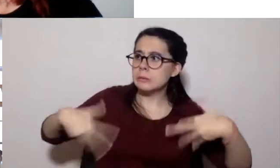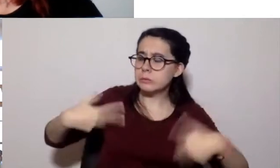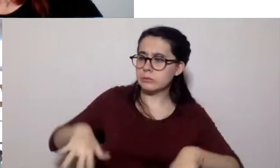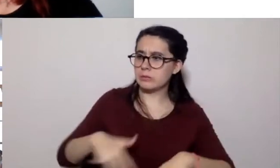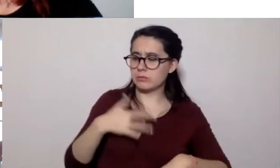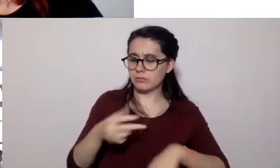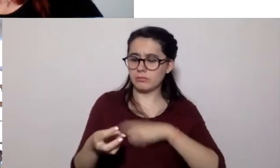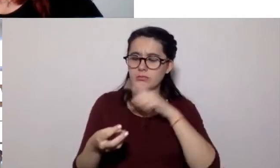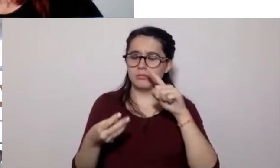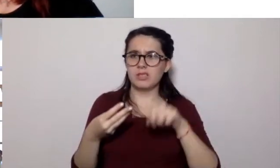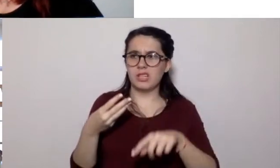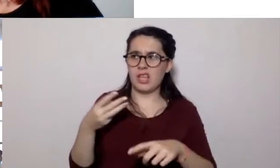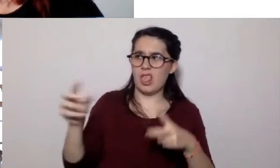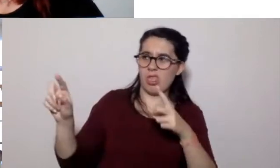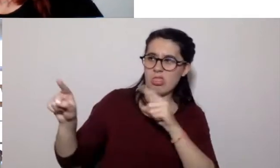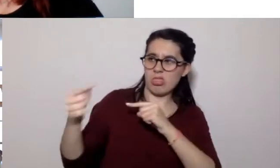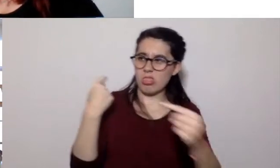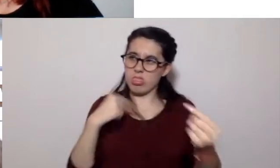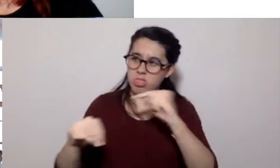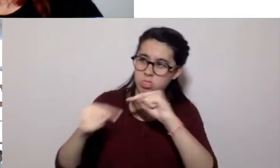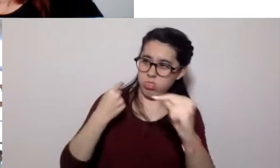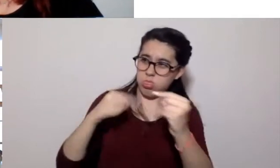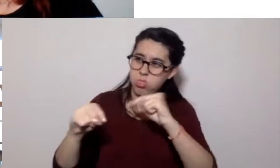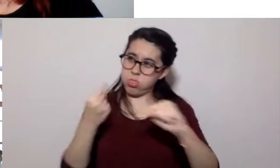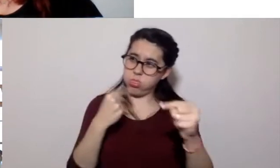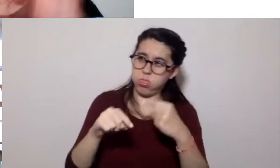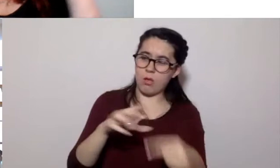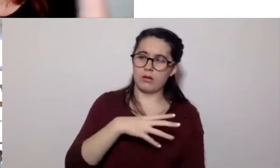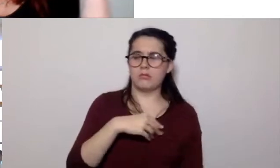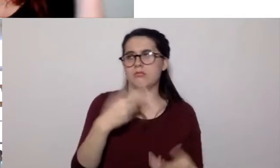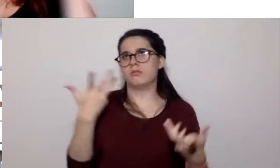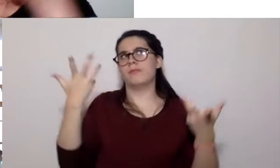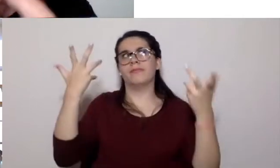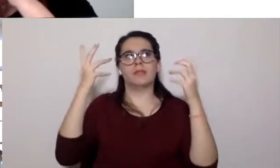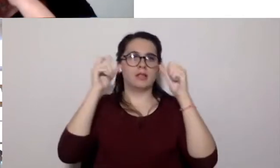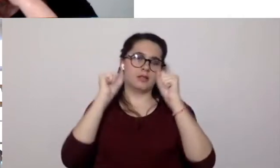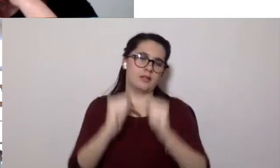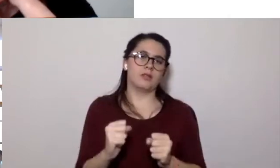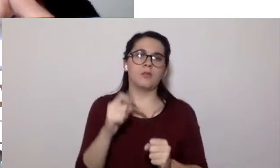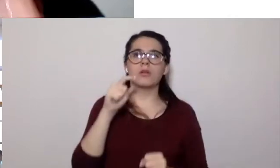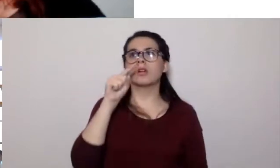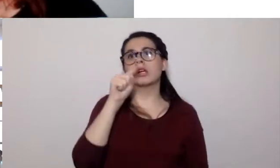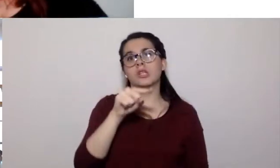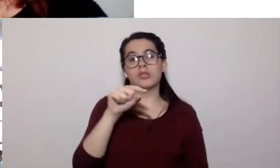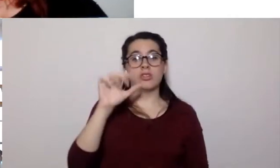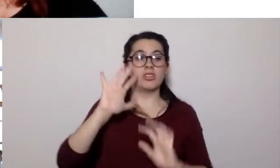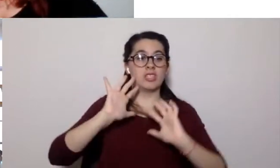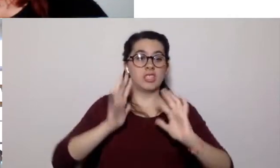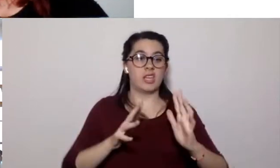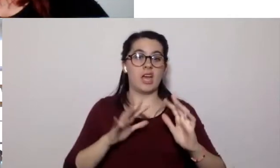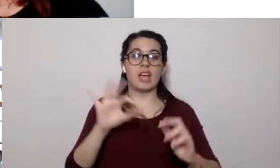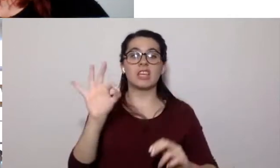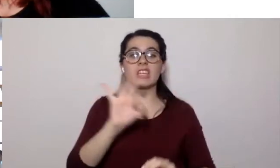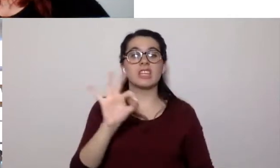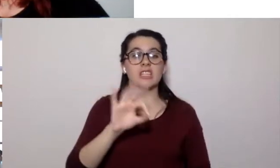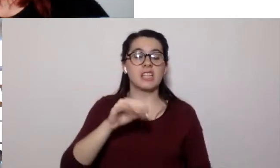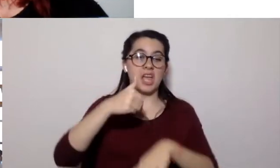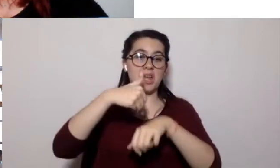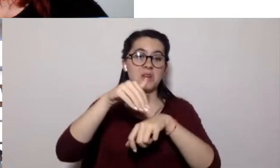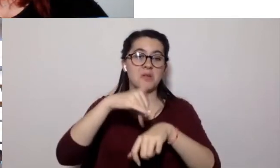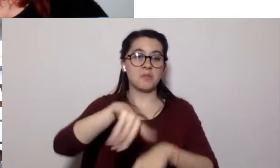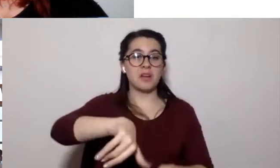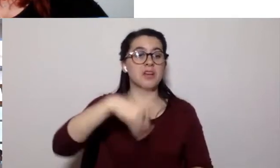te peleas con tu hija seguro porque ya le hablaste 86 veces, ¿no? Entonces,